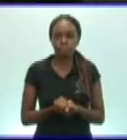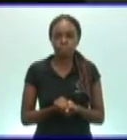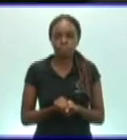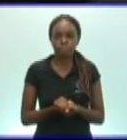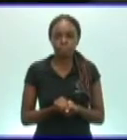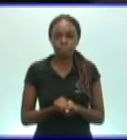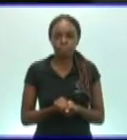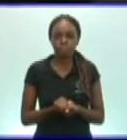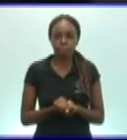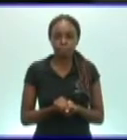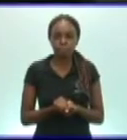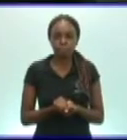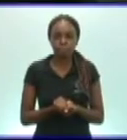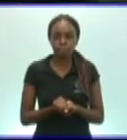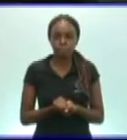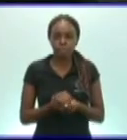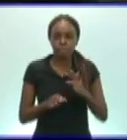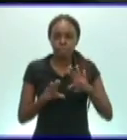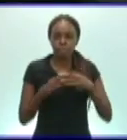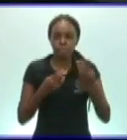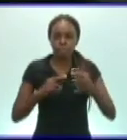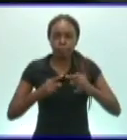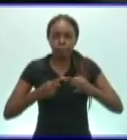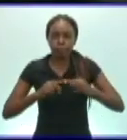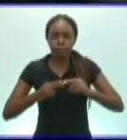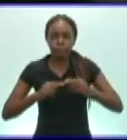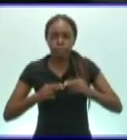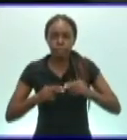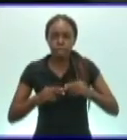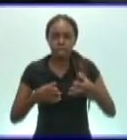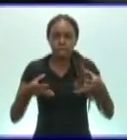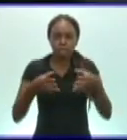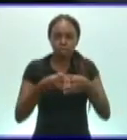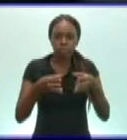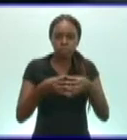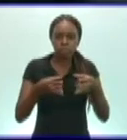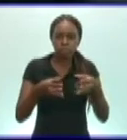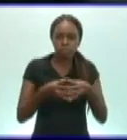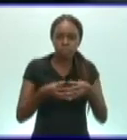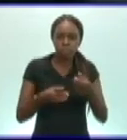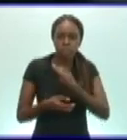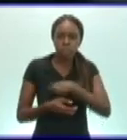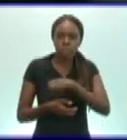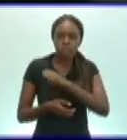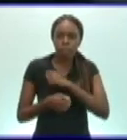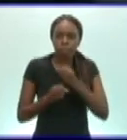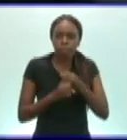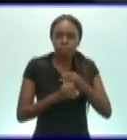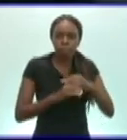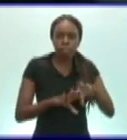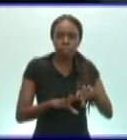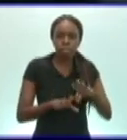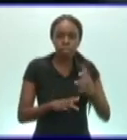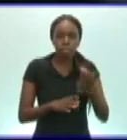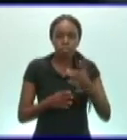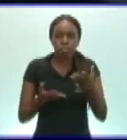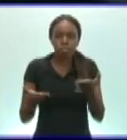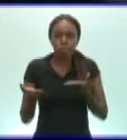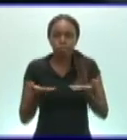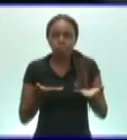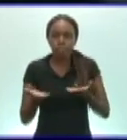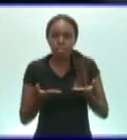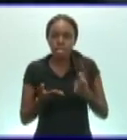En medio de las discusiones de la Junta de Información, España comete un desaguisado. Sin haber modificado todavía